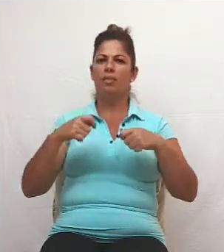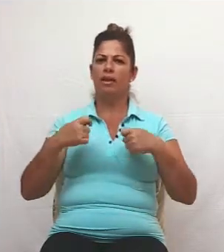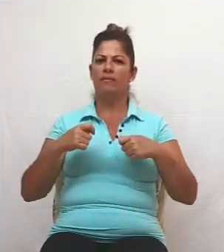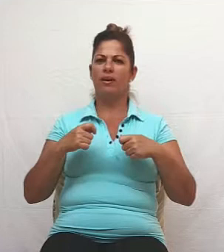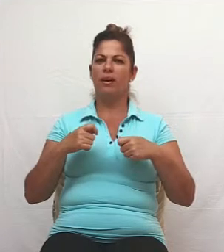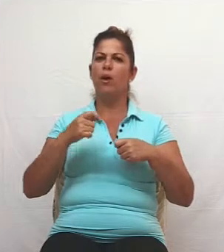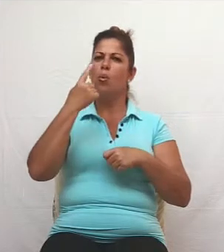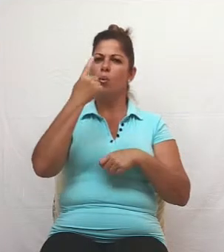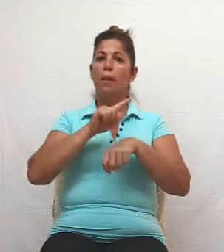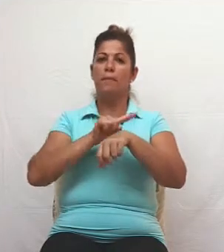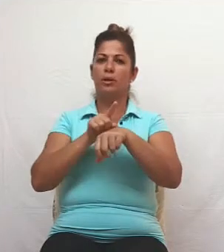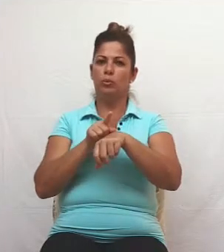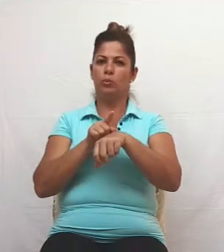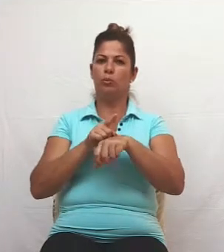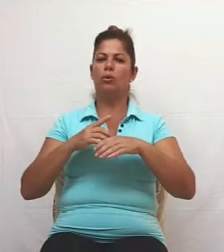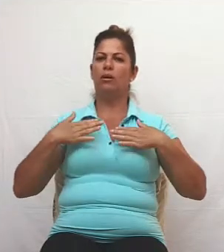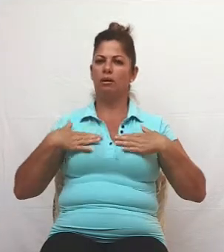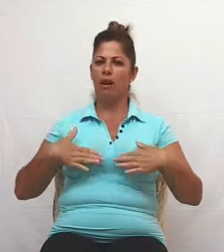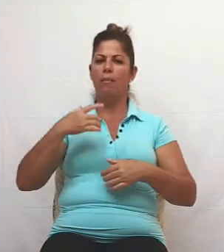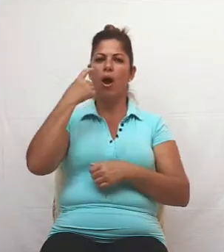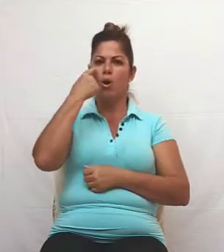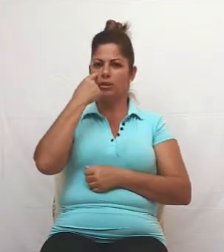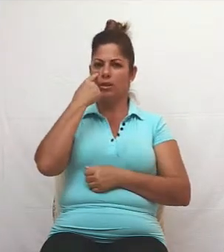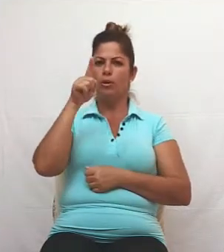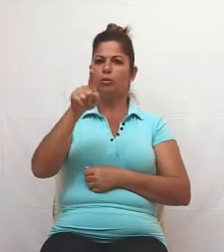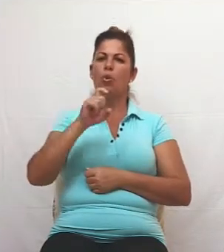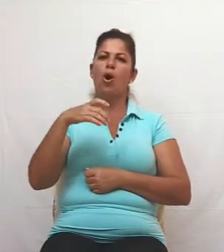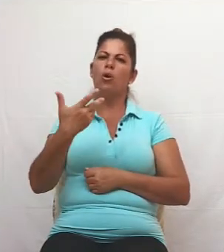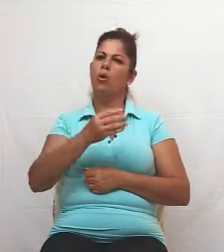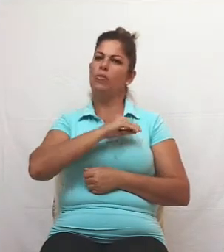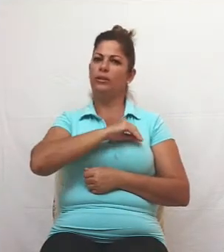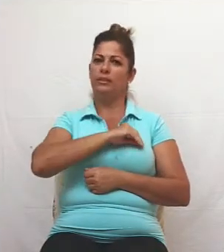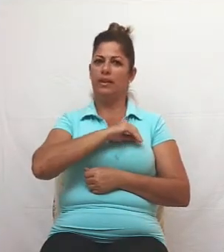tómate un minuto y observa cómo estás